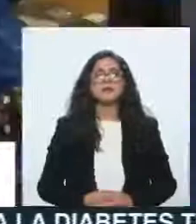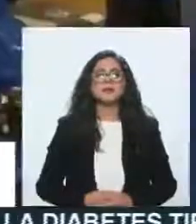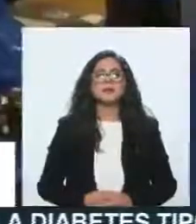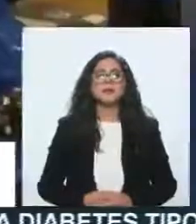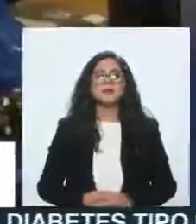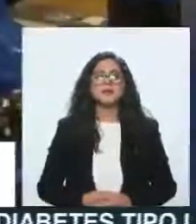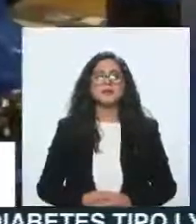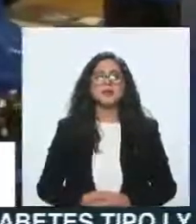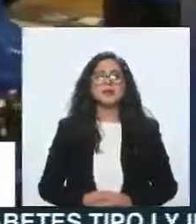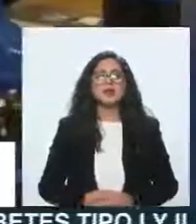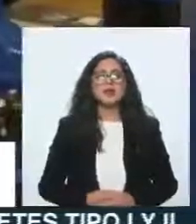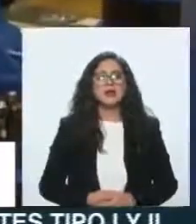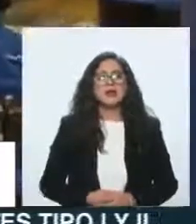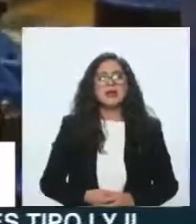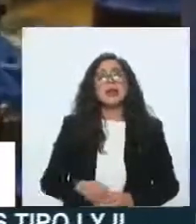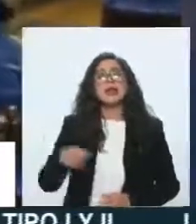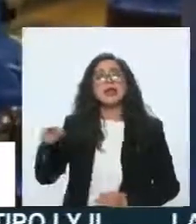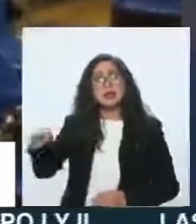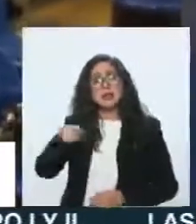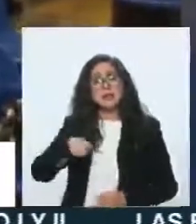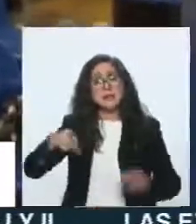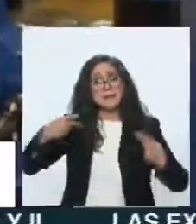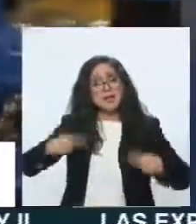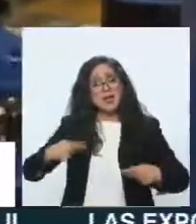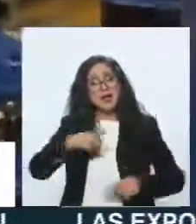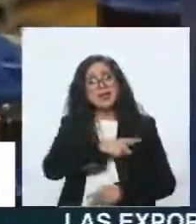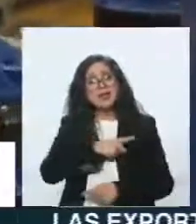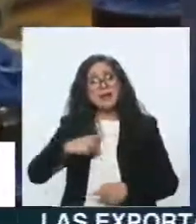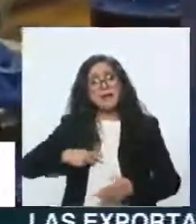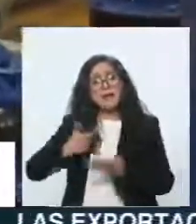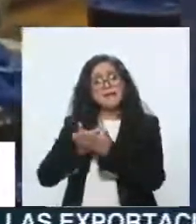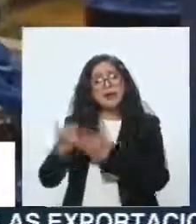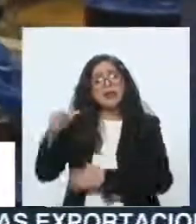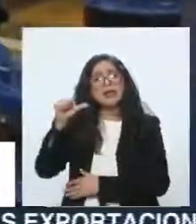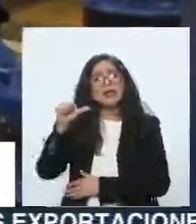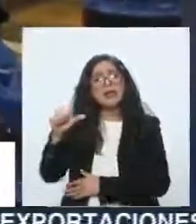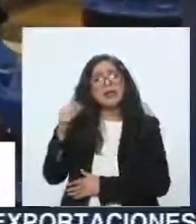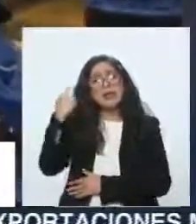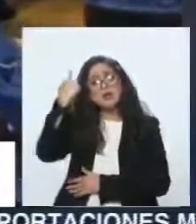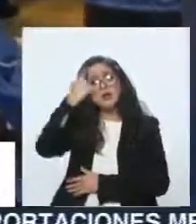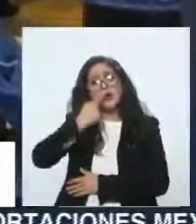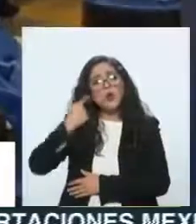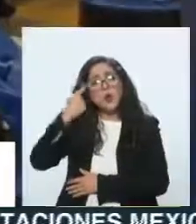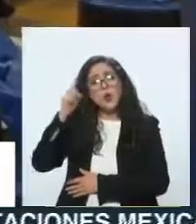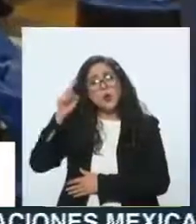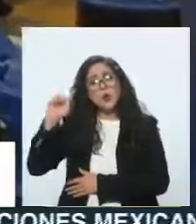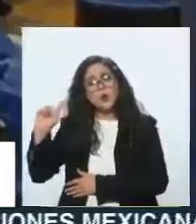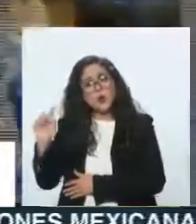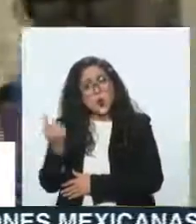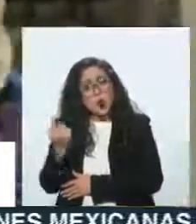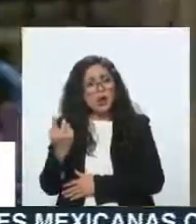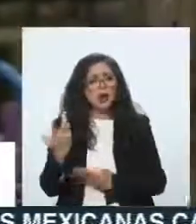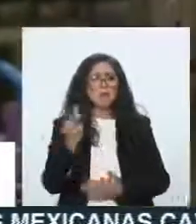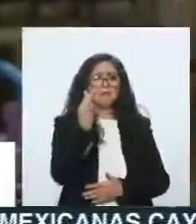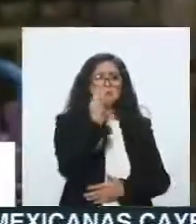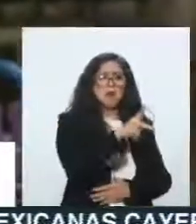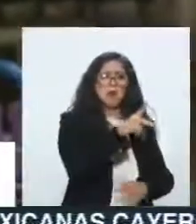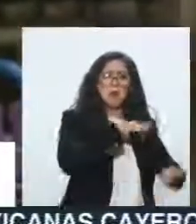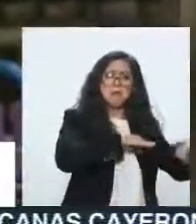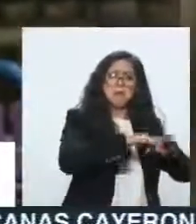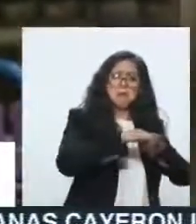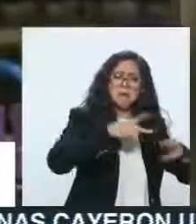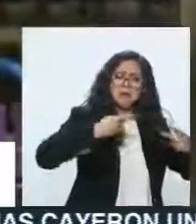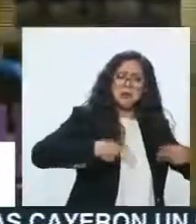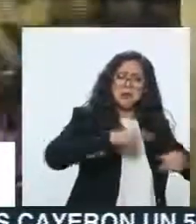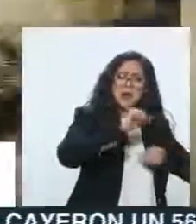ser pagados a $16. Un desarrollador o un administrador de Estados Unidos o canadiense gana mucho más que eso de la hora. Sin